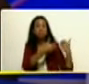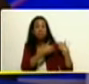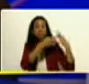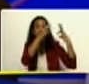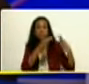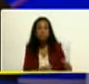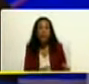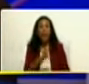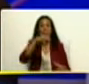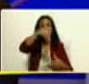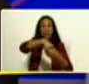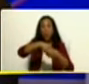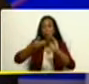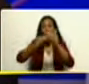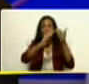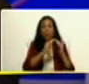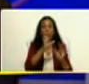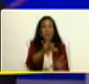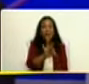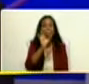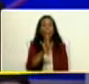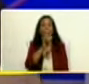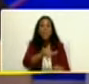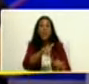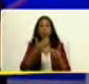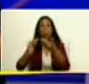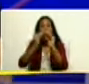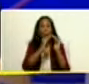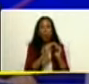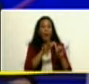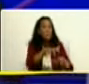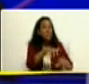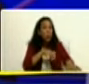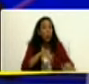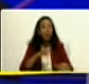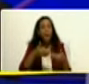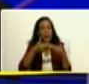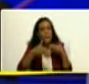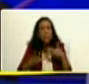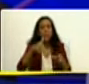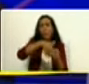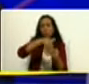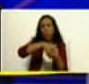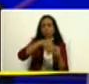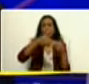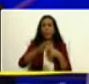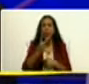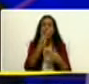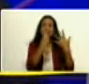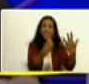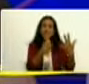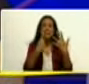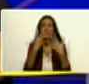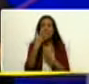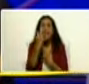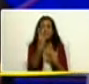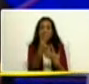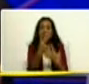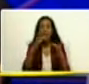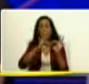muy particular. Ellos han sido elegidos en su mayoría recientemente, en más de un 67%,